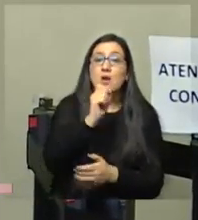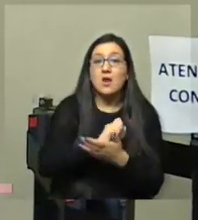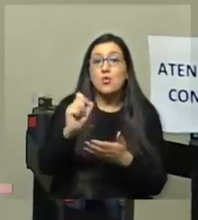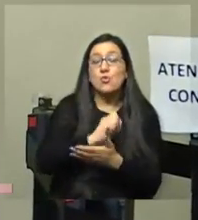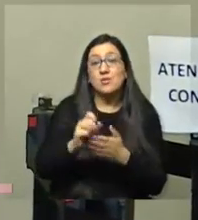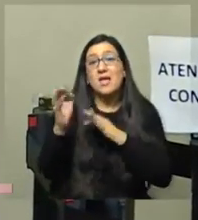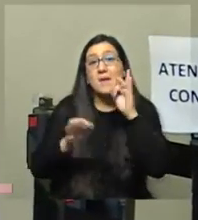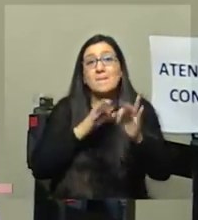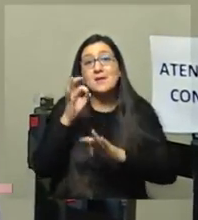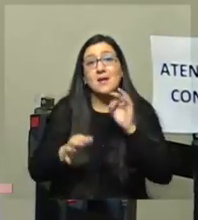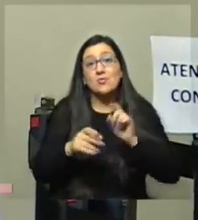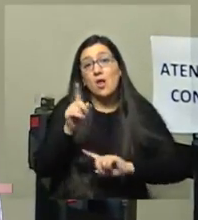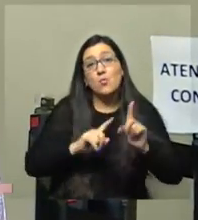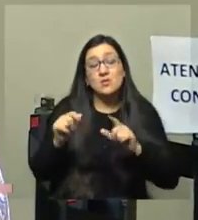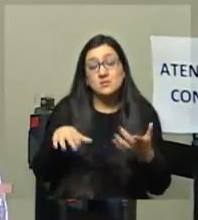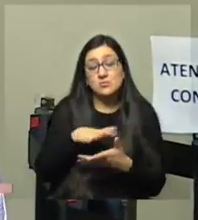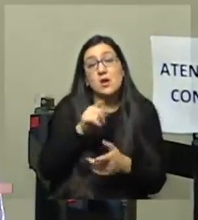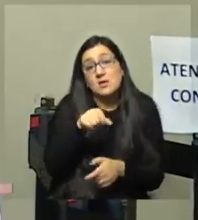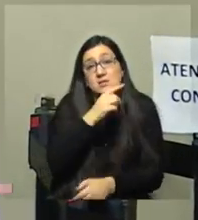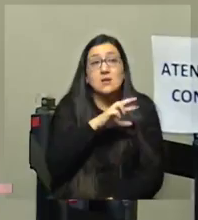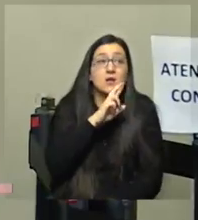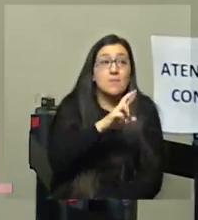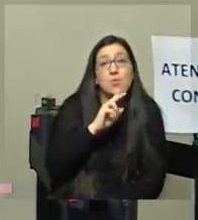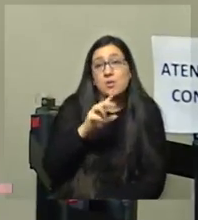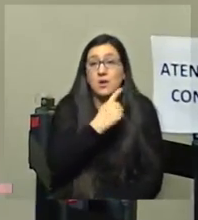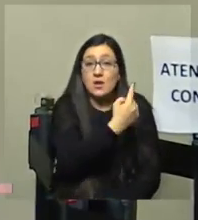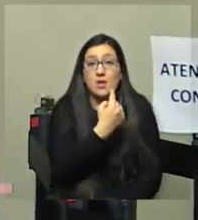alguna situación y se le responderá al caso particular